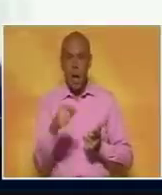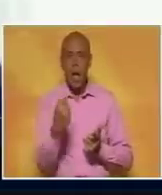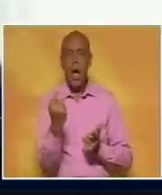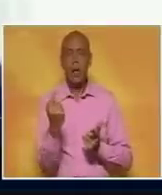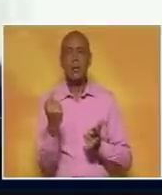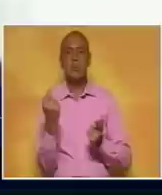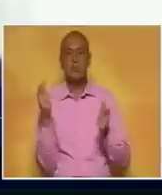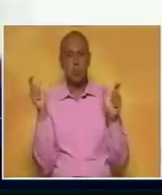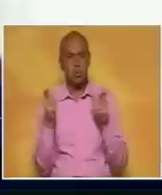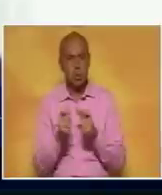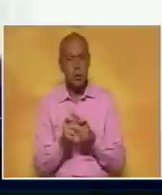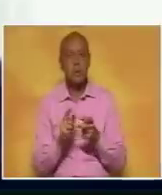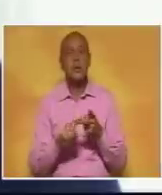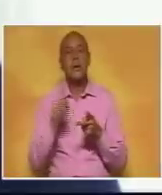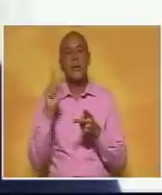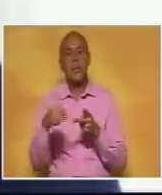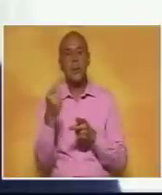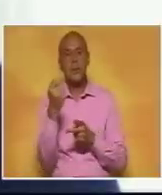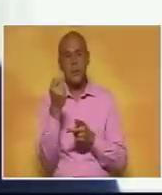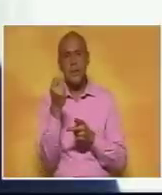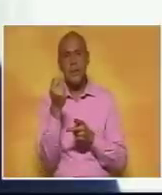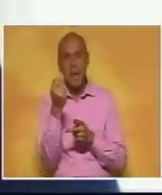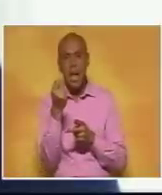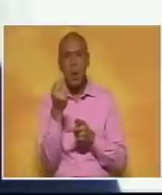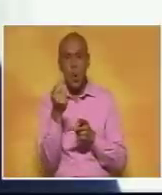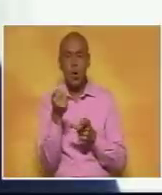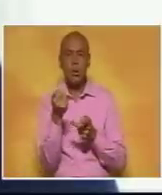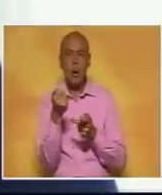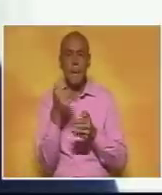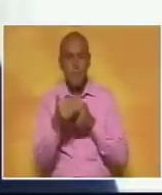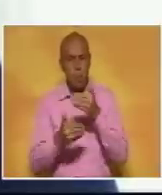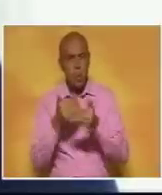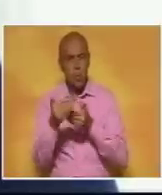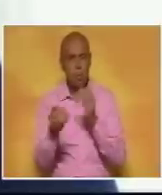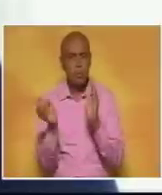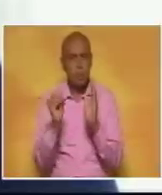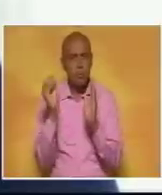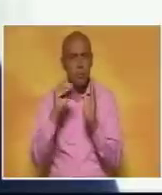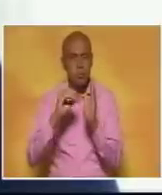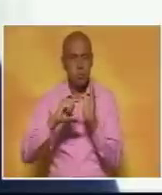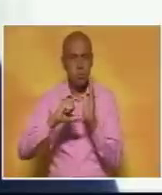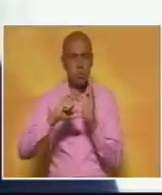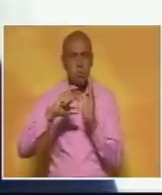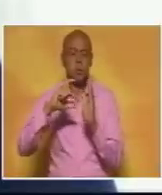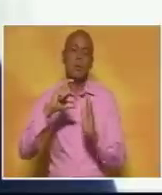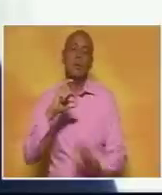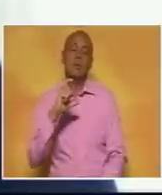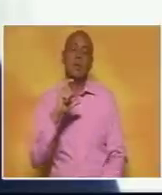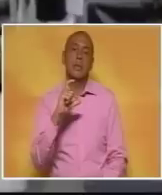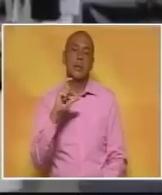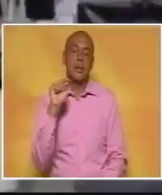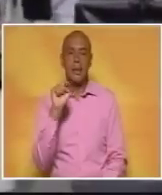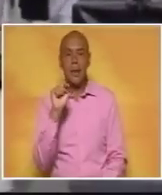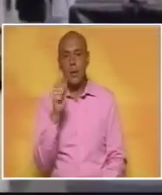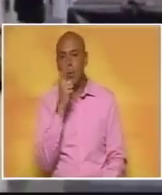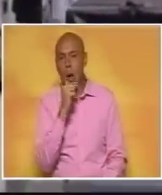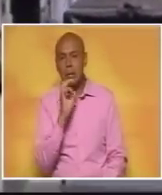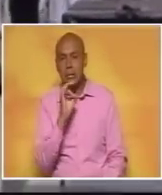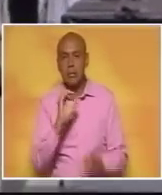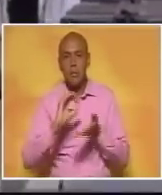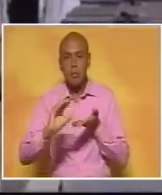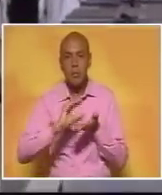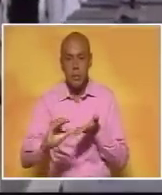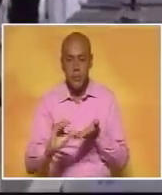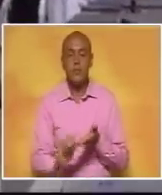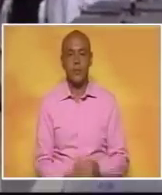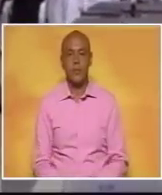los salarios, es simplemente que no estamos viendo un crecimiento del nivel de productividad. Leonardo Feldman,